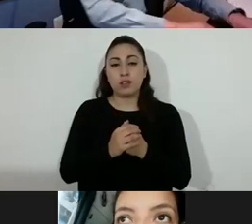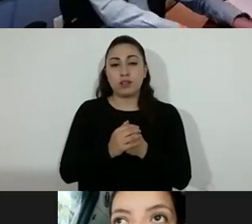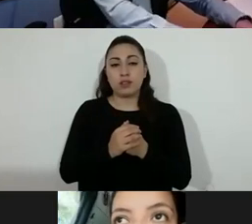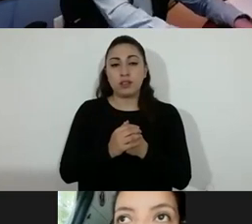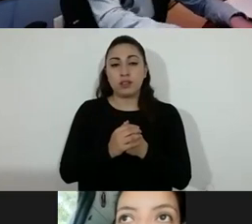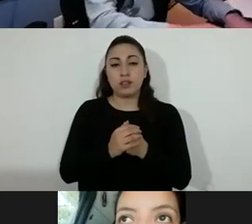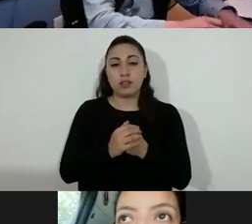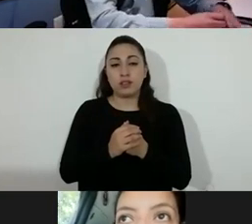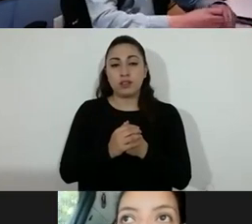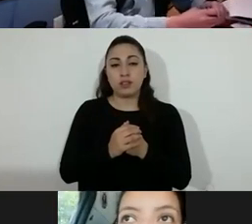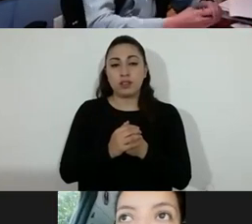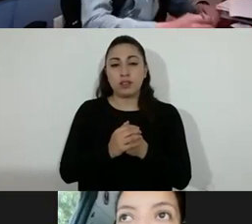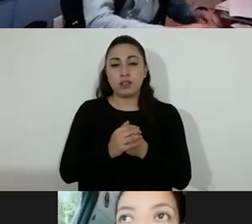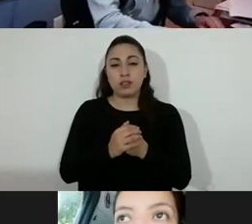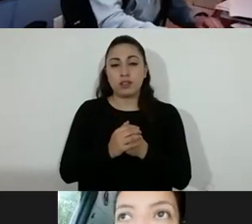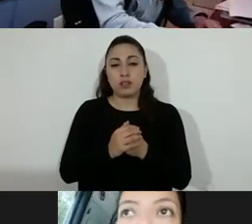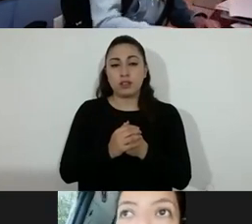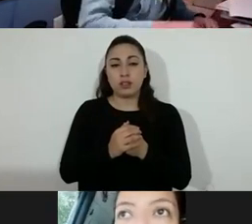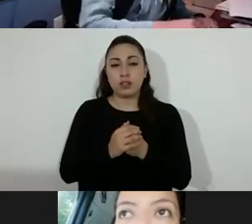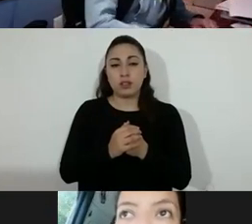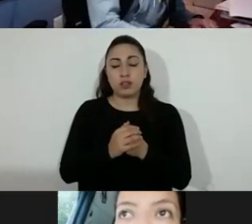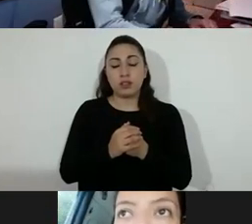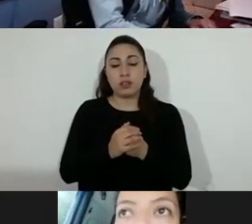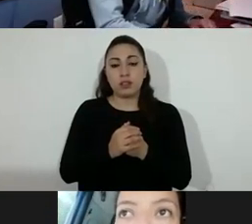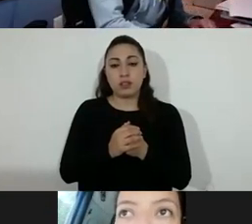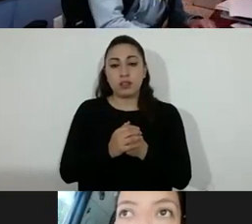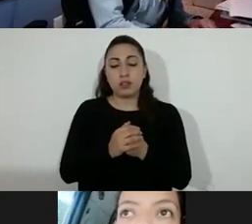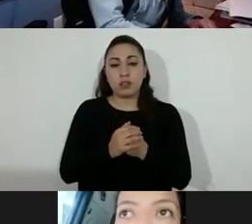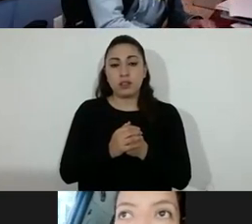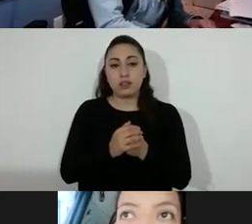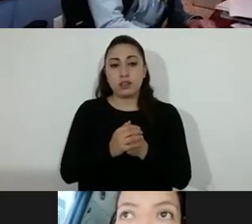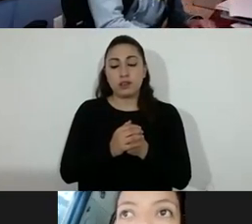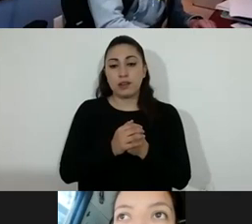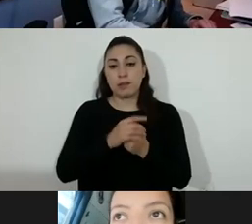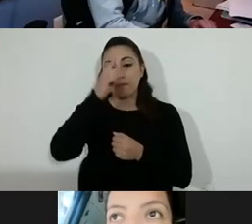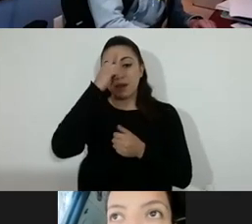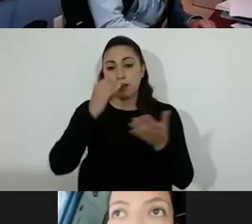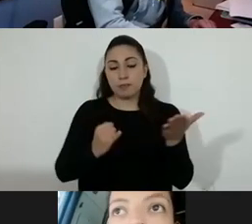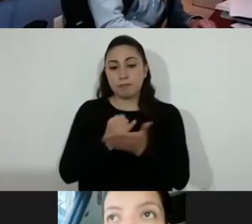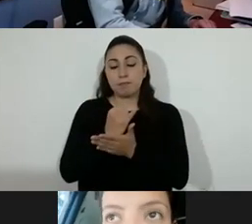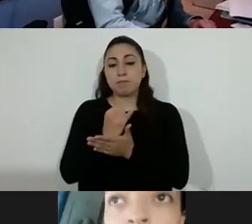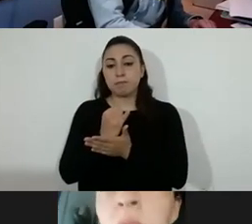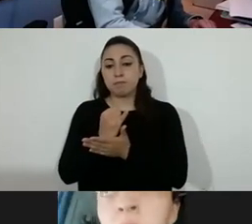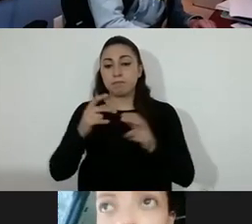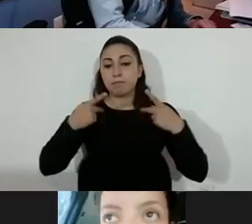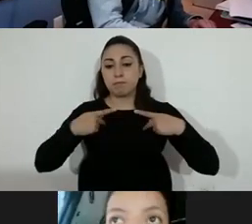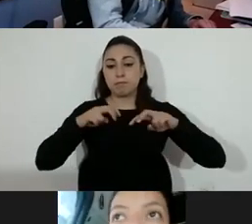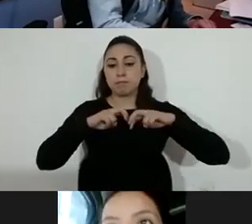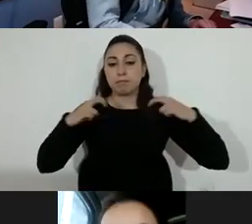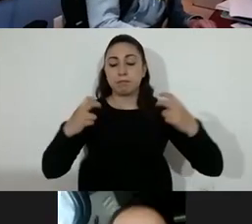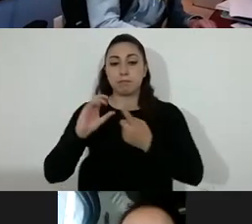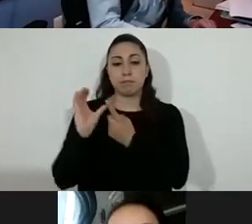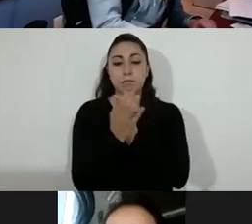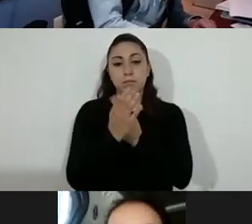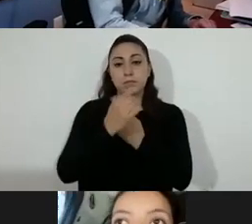o atrasado o impedido en mayor medida la integración de las comisiones de participación comunitaria, la realización